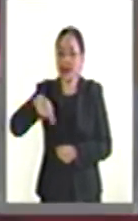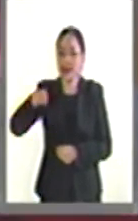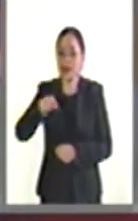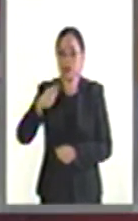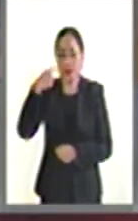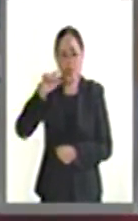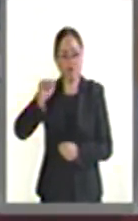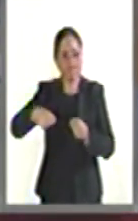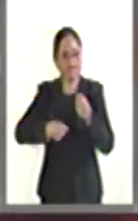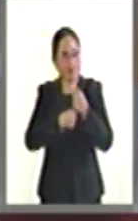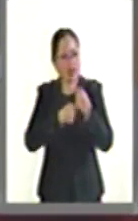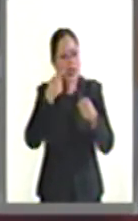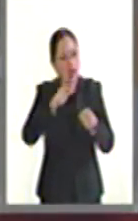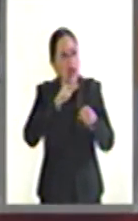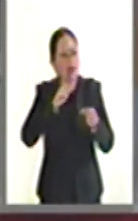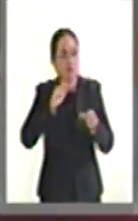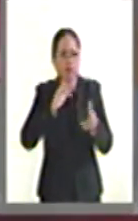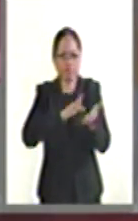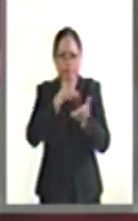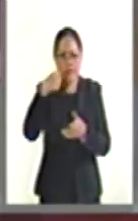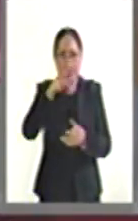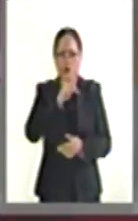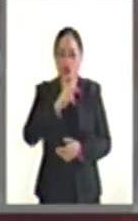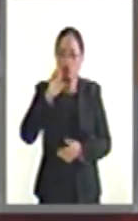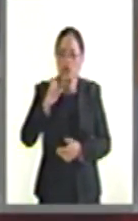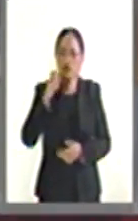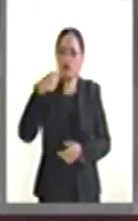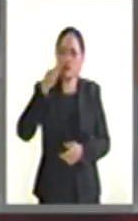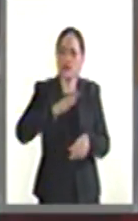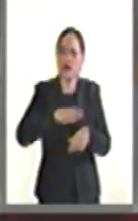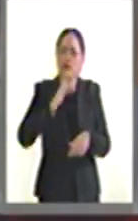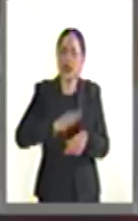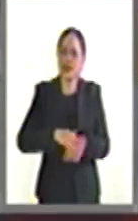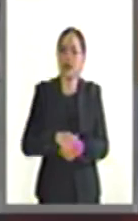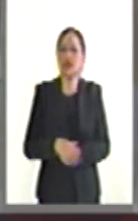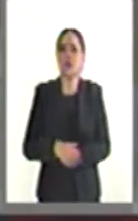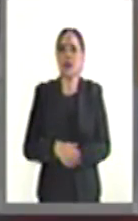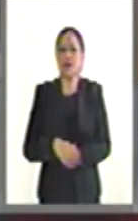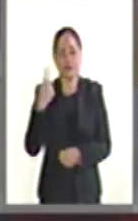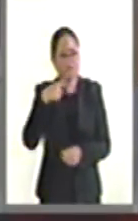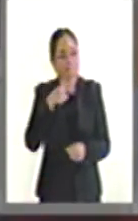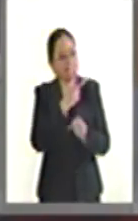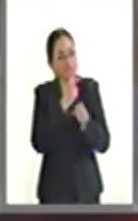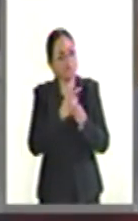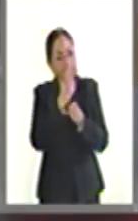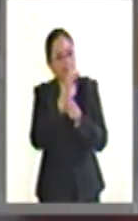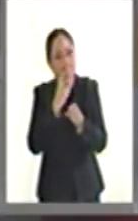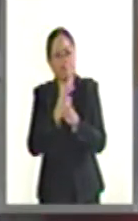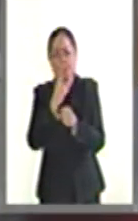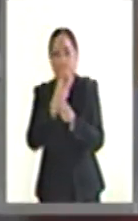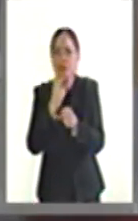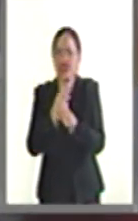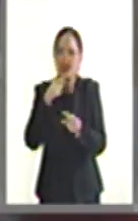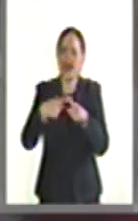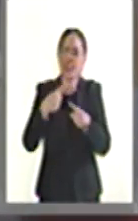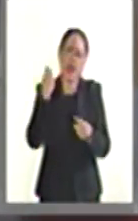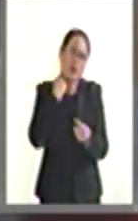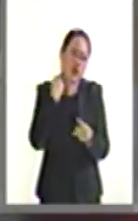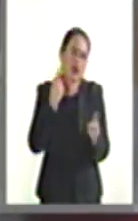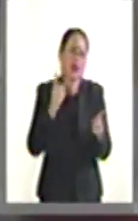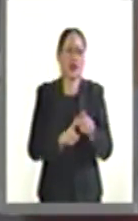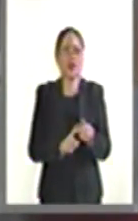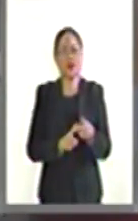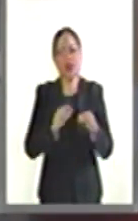de fortalecer y democratizar el Tribunal Electoral, hubiera convocado a los estudiosos del derecho, a